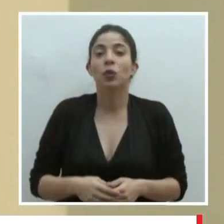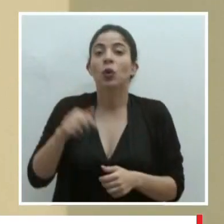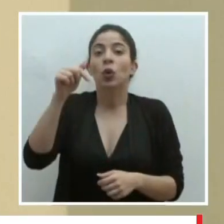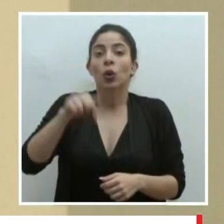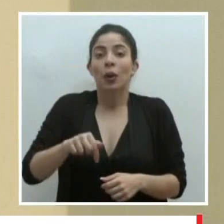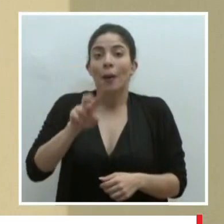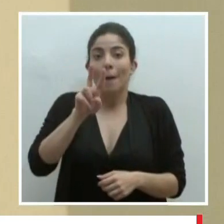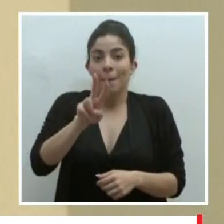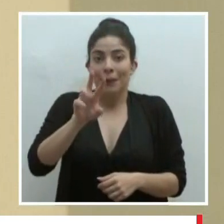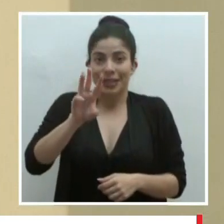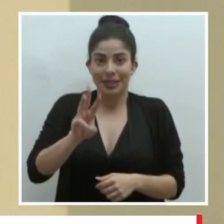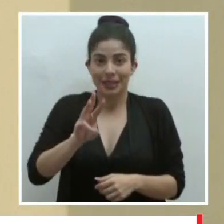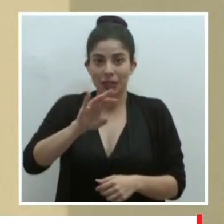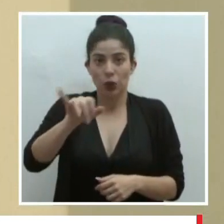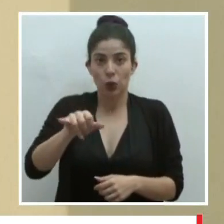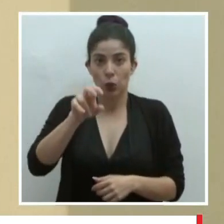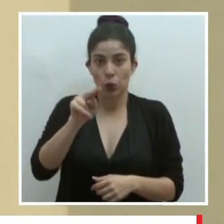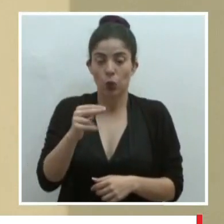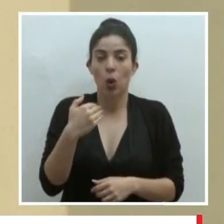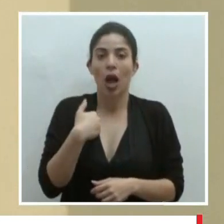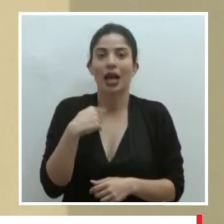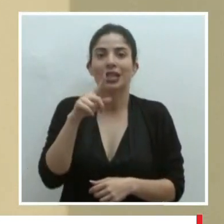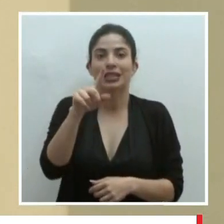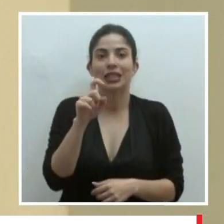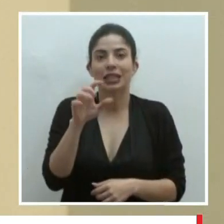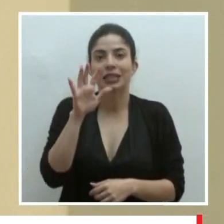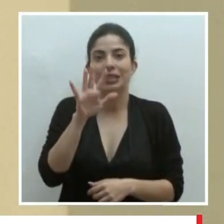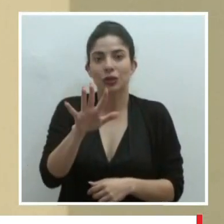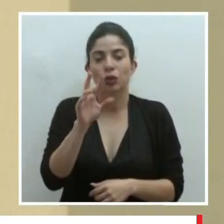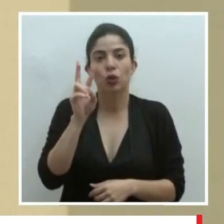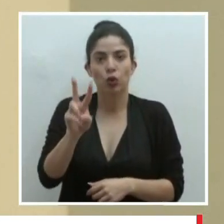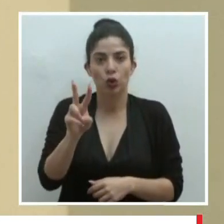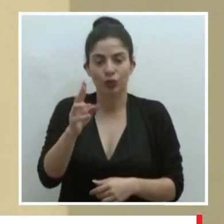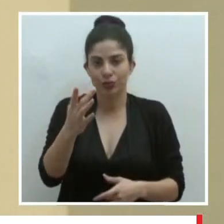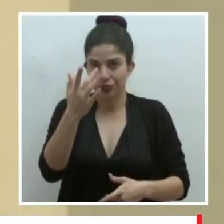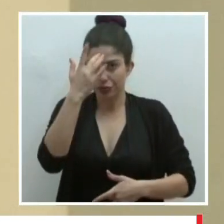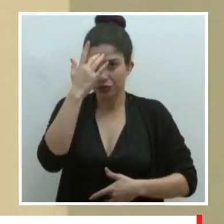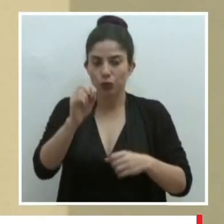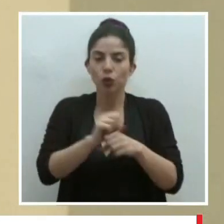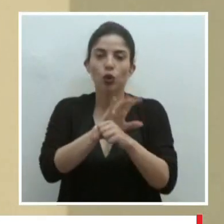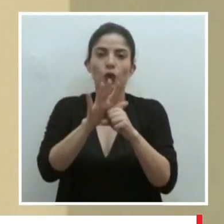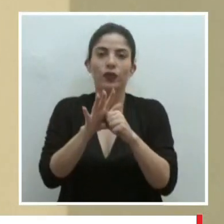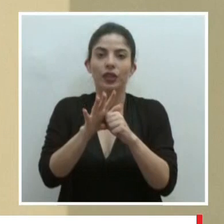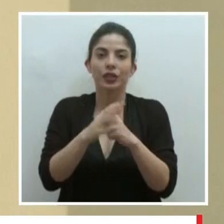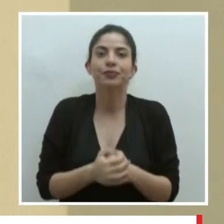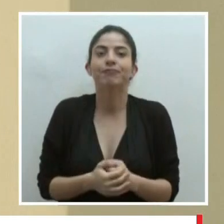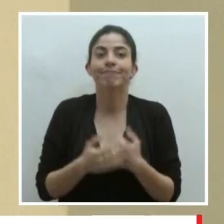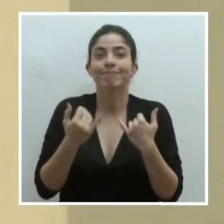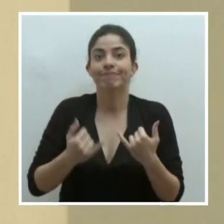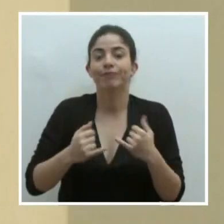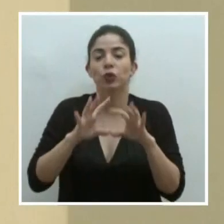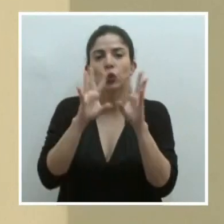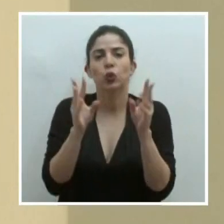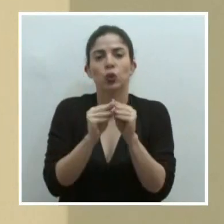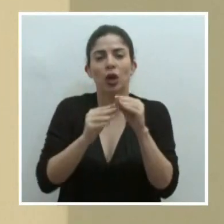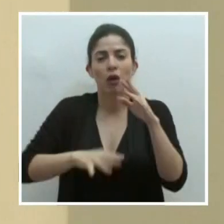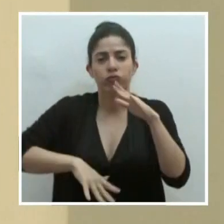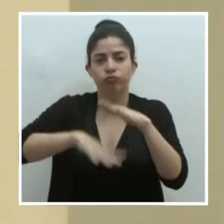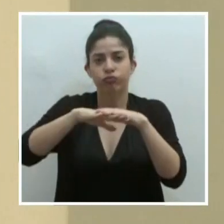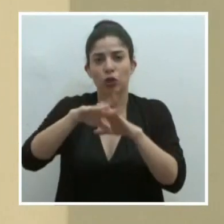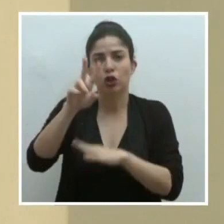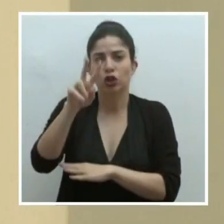Hoy, 26 de junio, se registran 152 casos de COVID-19. Llegamos a un total